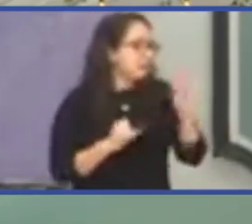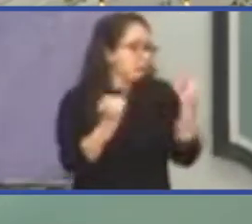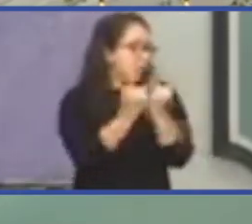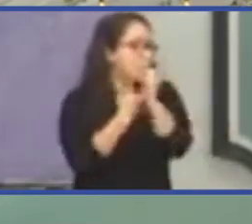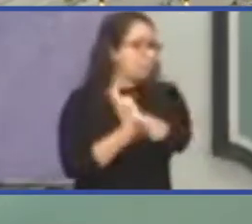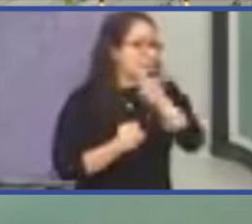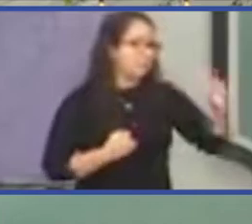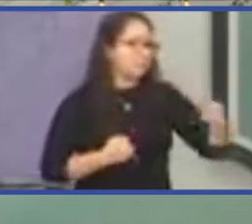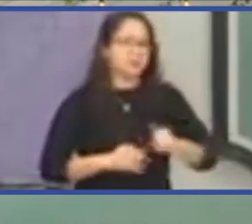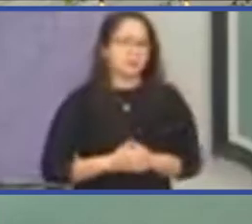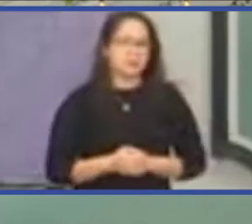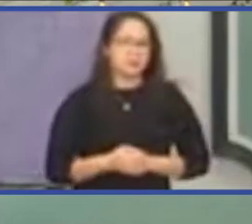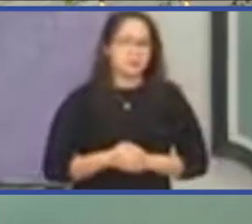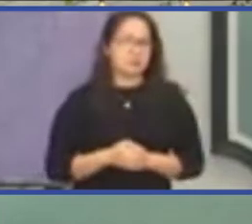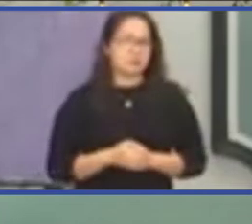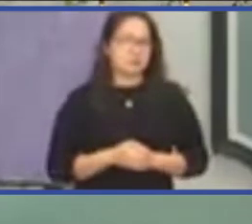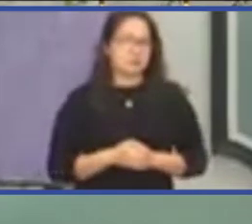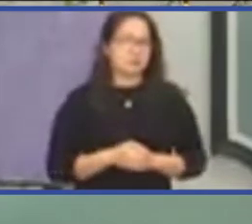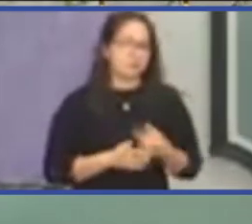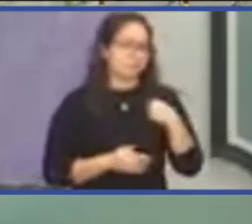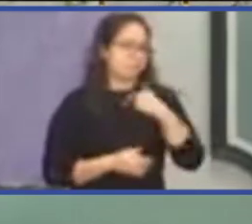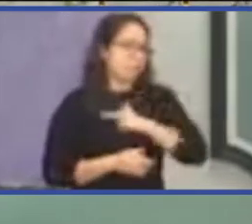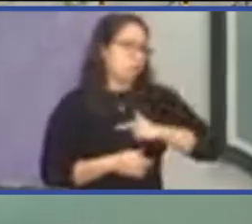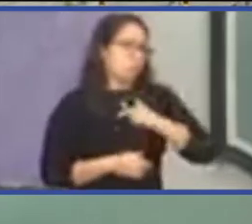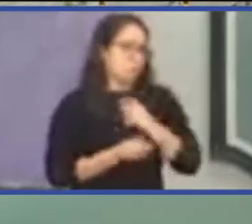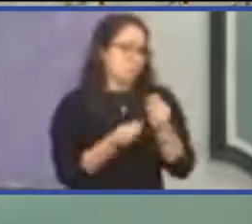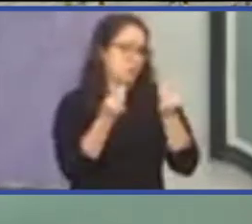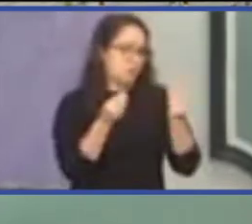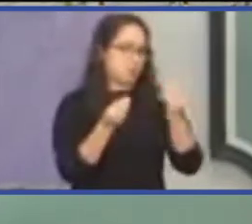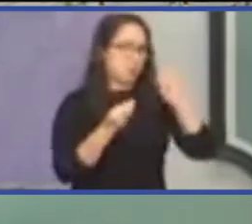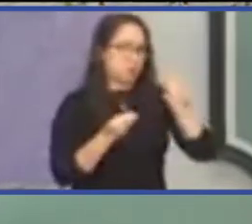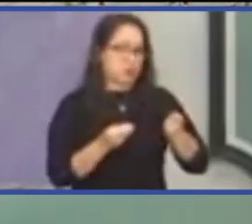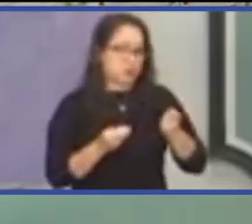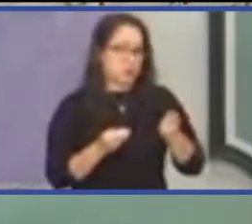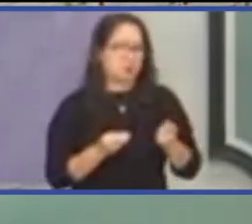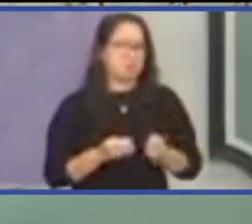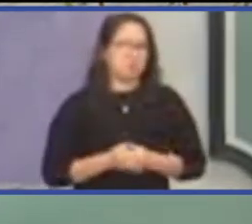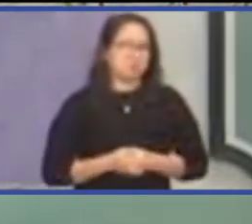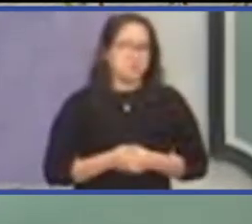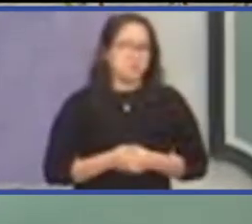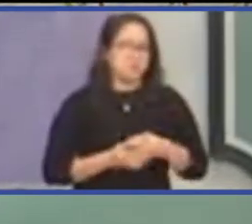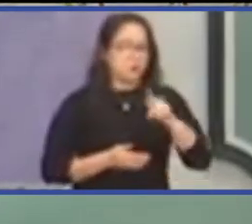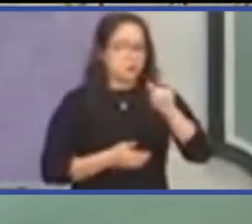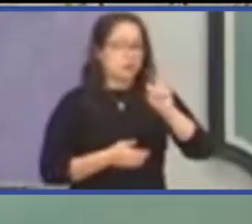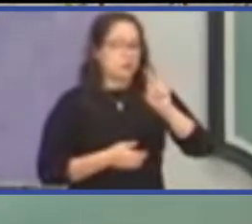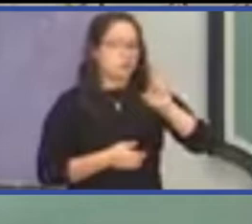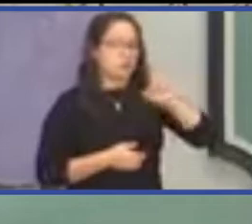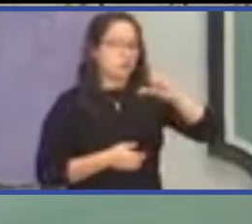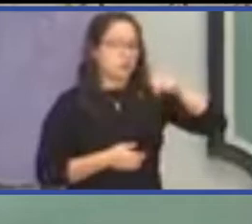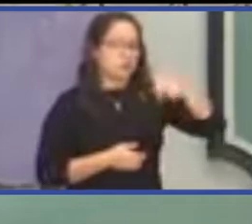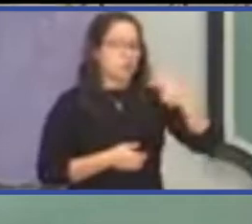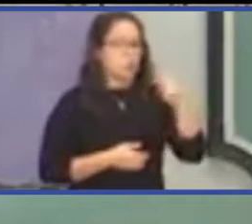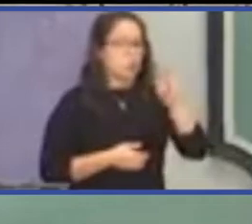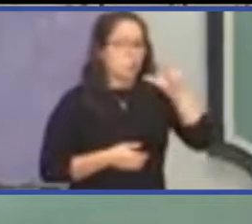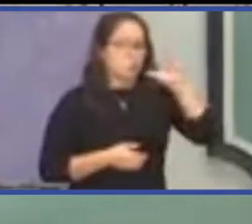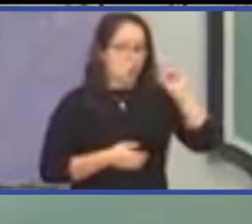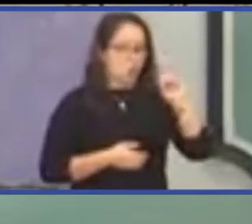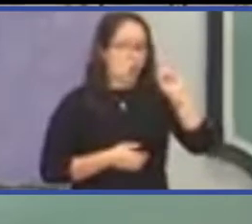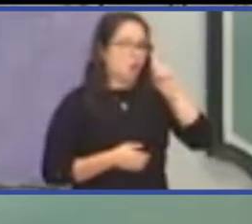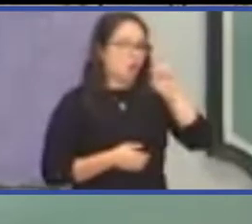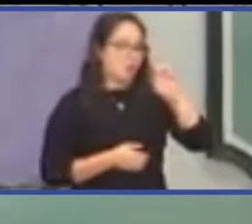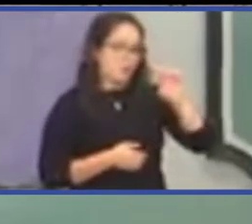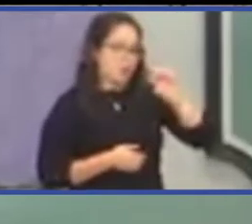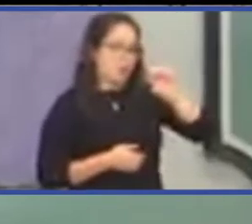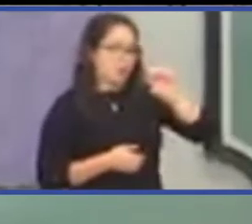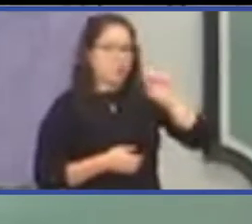esta es una que a mí me gusta mucho que es el triángulo de Sierpinski que se construye primero con un triángulo, este